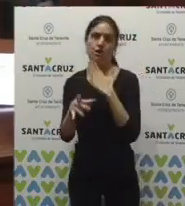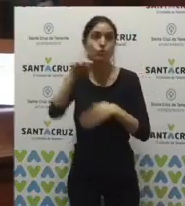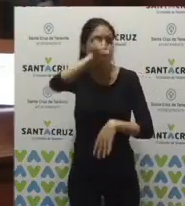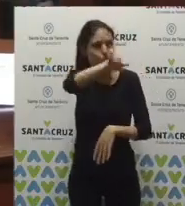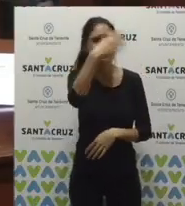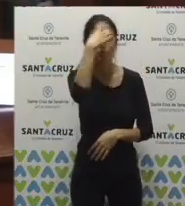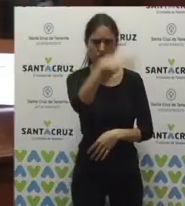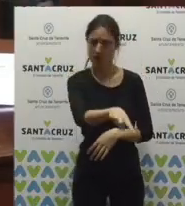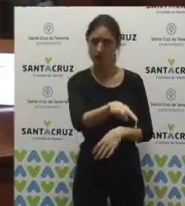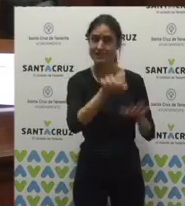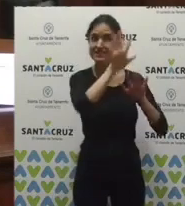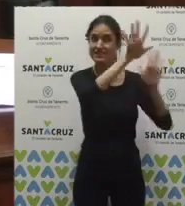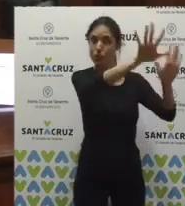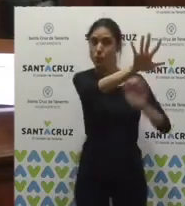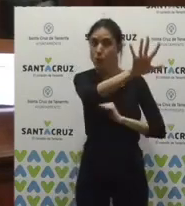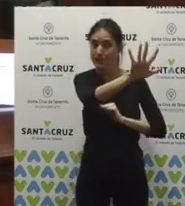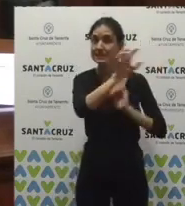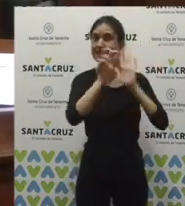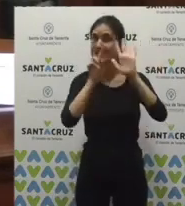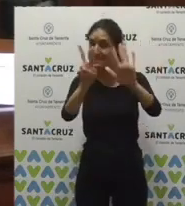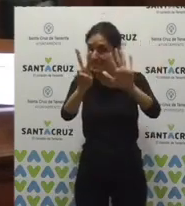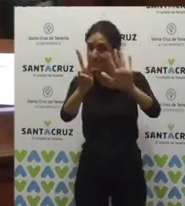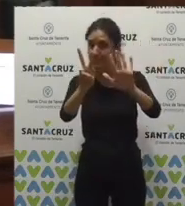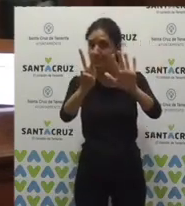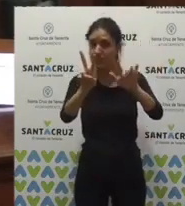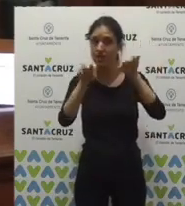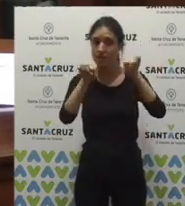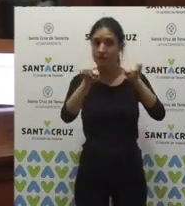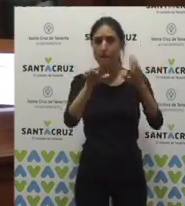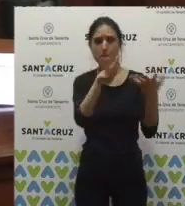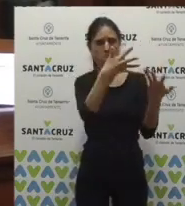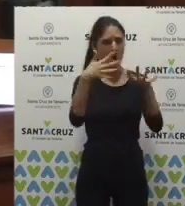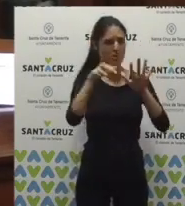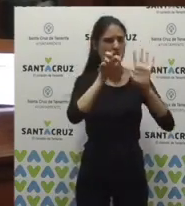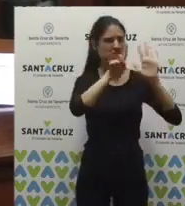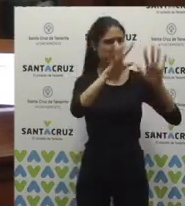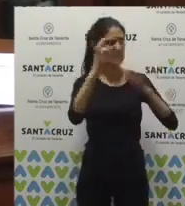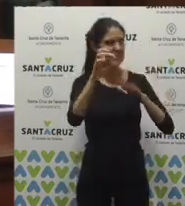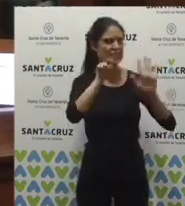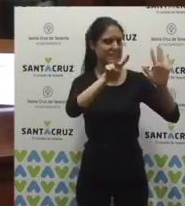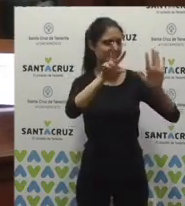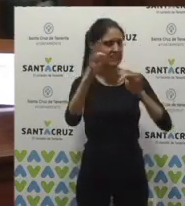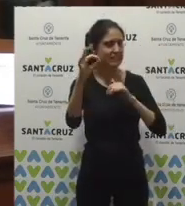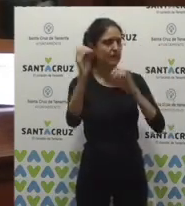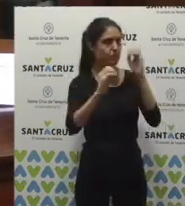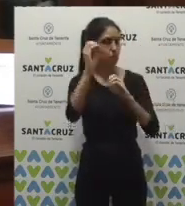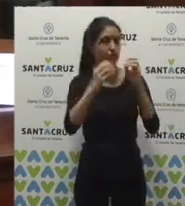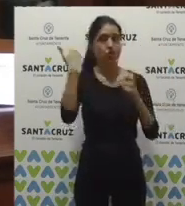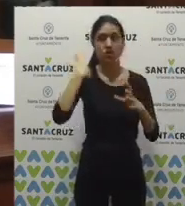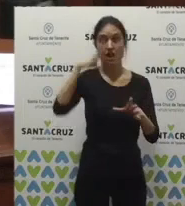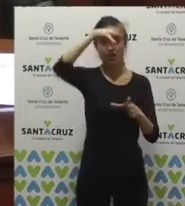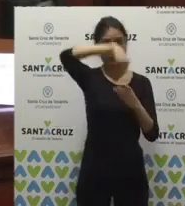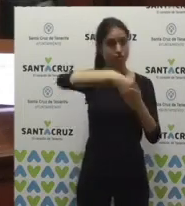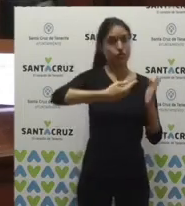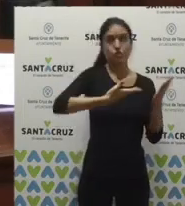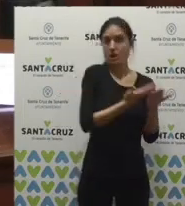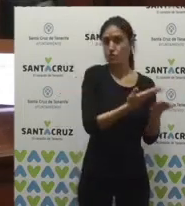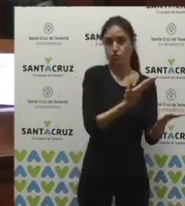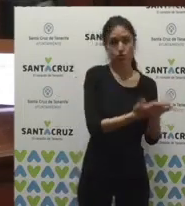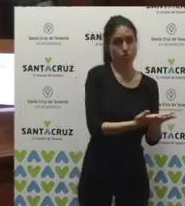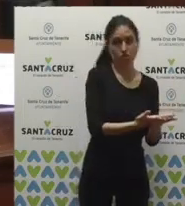57 medidas pues prácticamente en un 60 a un 70 por ciento o están dentro de la emoción o